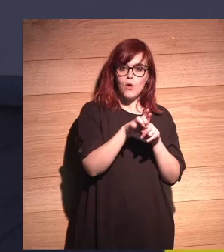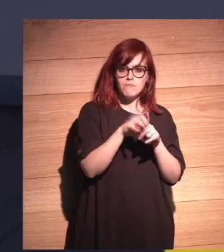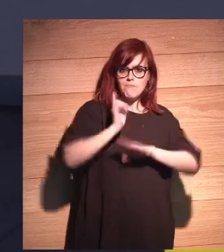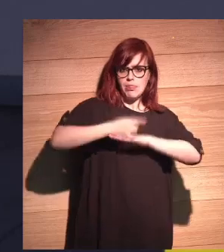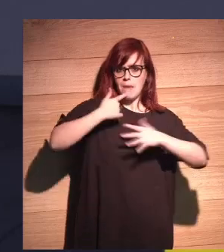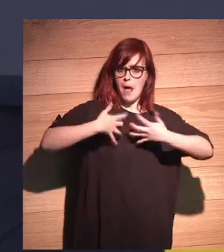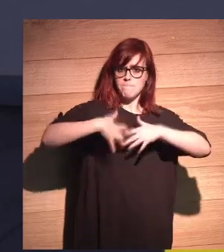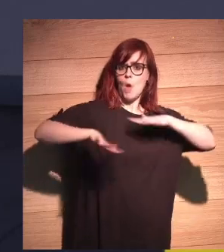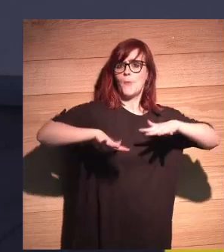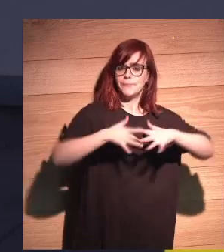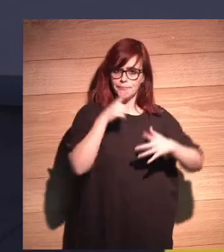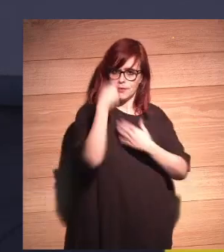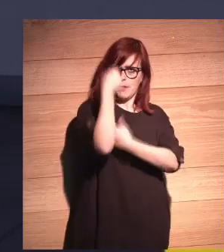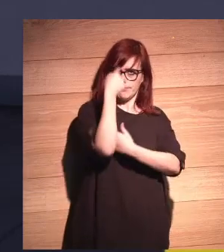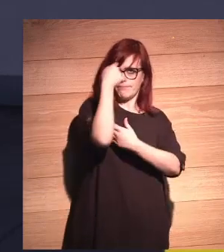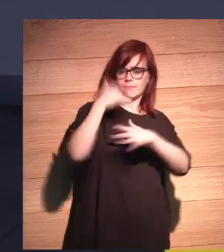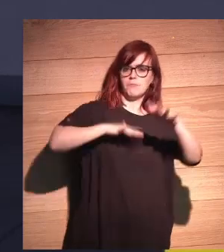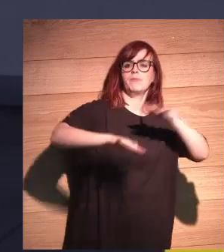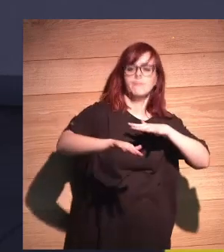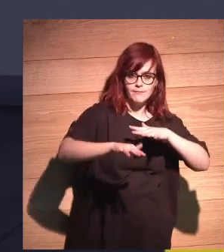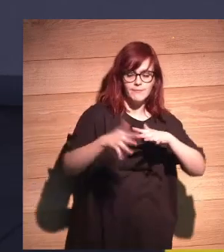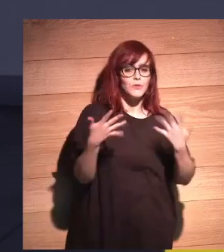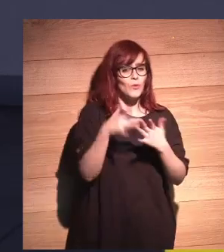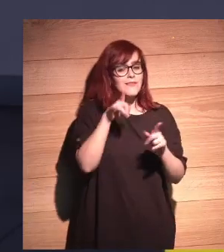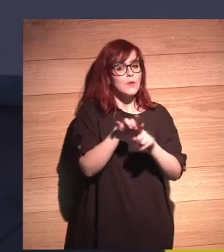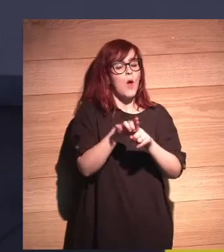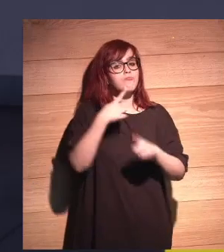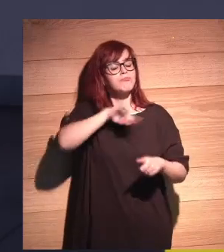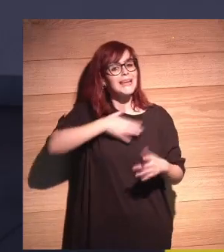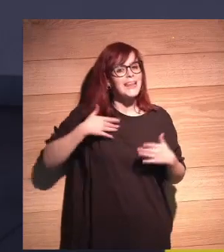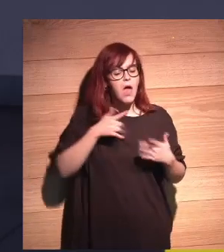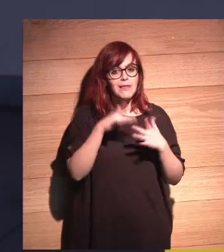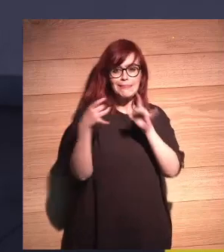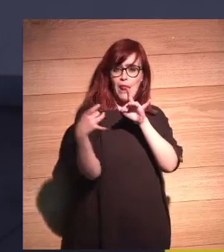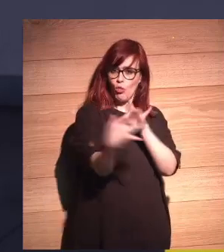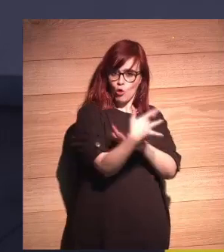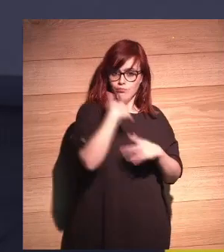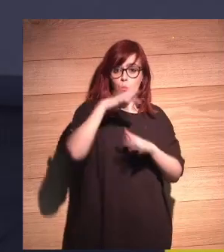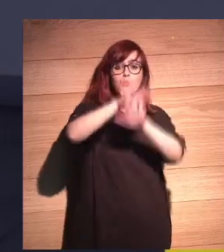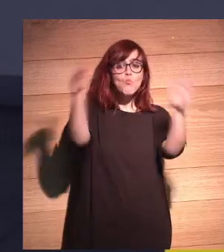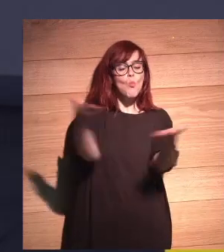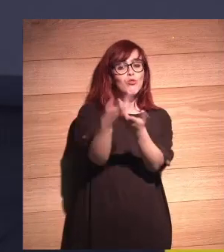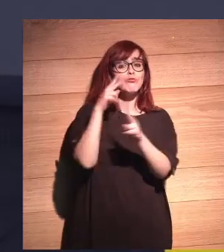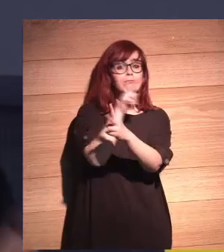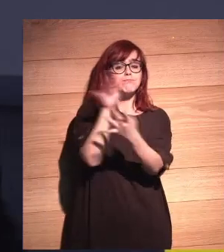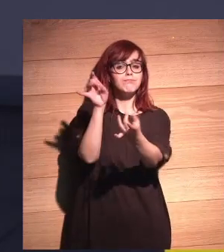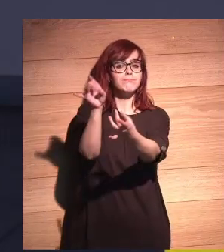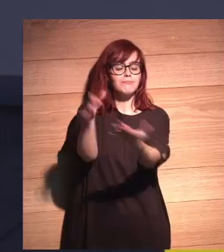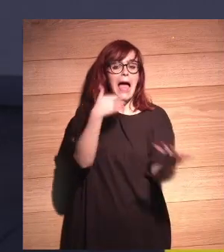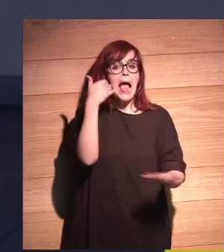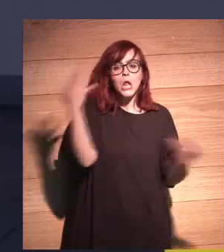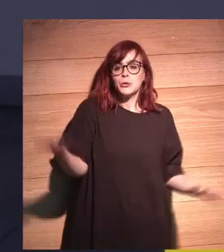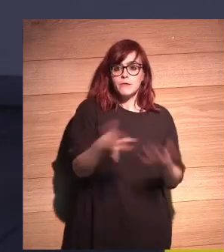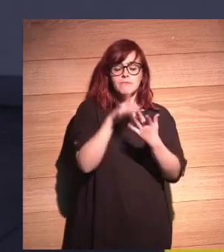motores, ¿no? Entonces, cuando nosotros hacemos cualquier interacción en el mundo, como puede ser, por